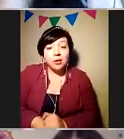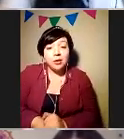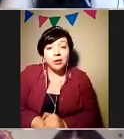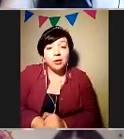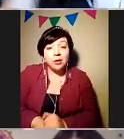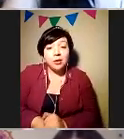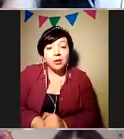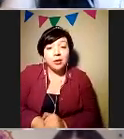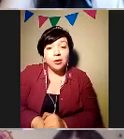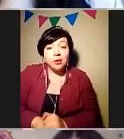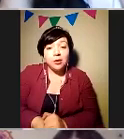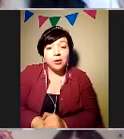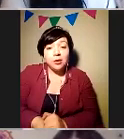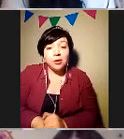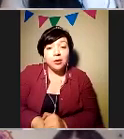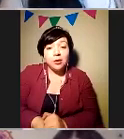los